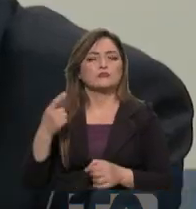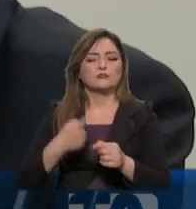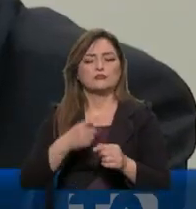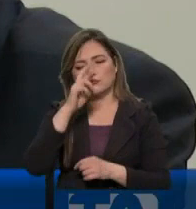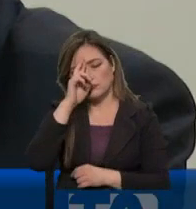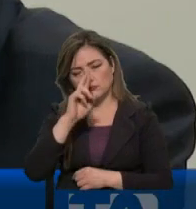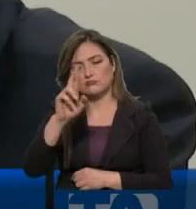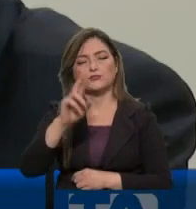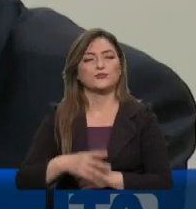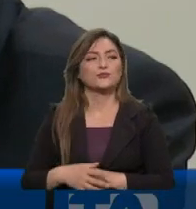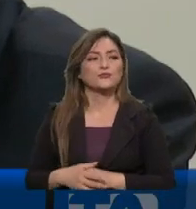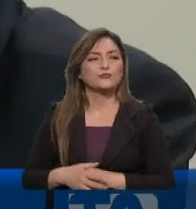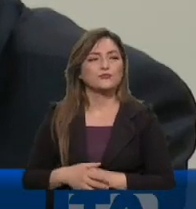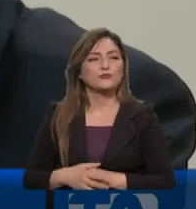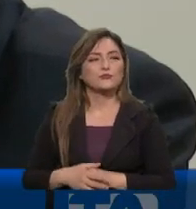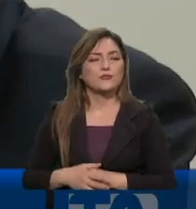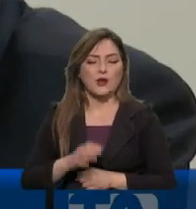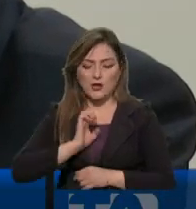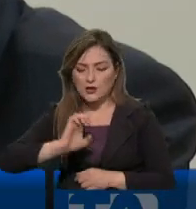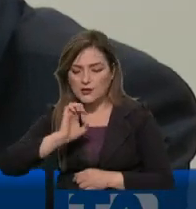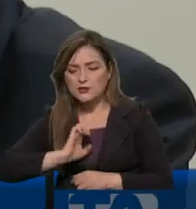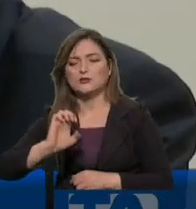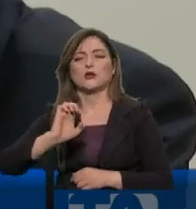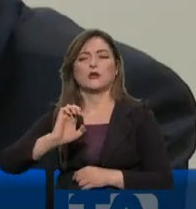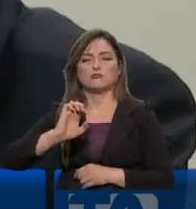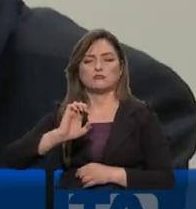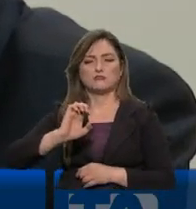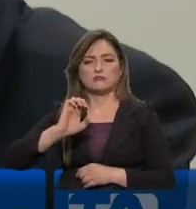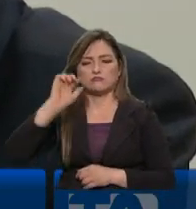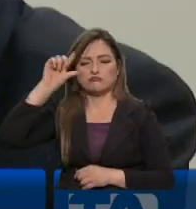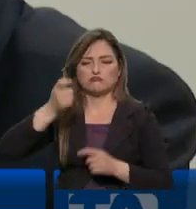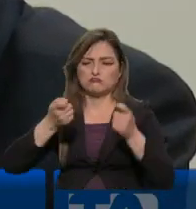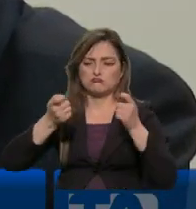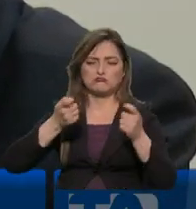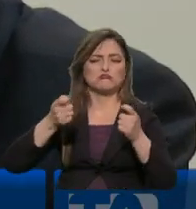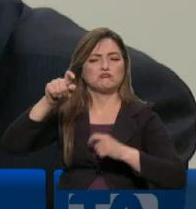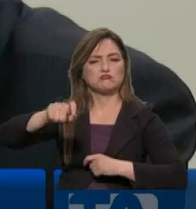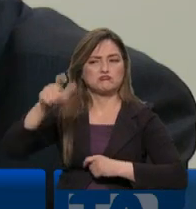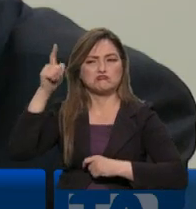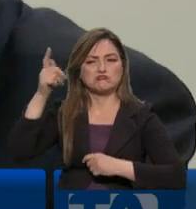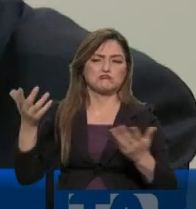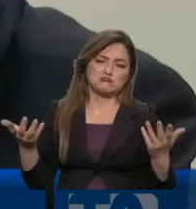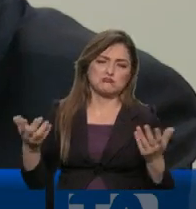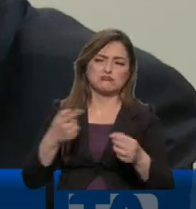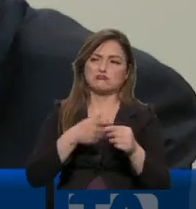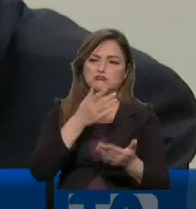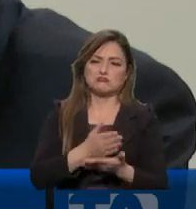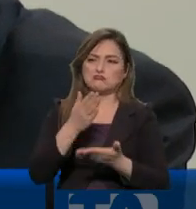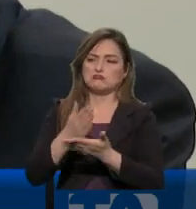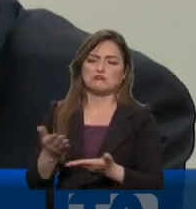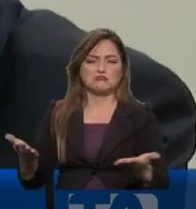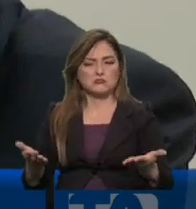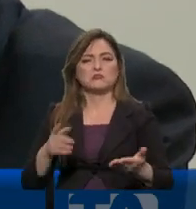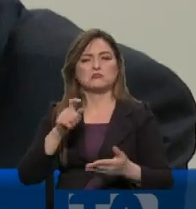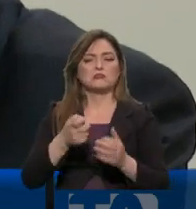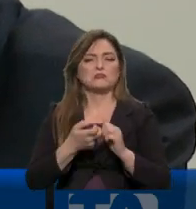la dignidad, para devolverle a Quito la ética, para devolverle a Quito la gobernabilidad que necesitamos. Quito no puede seguir paralizada. Quito tiene el